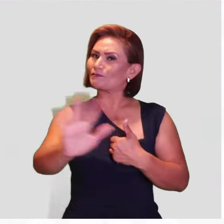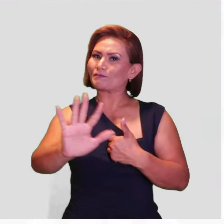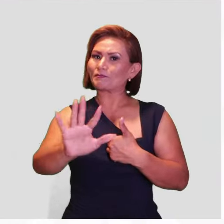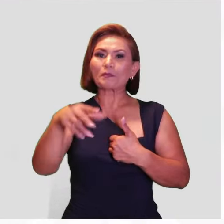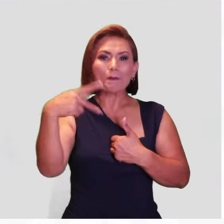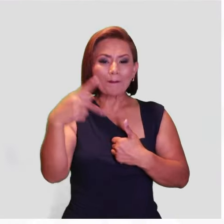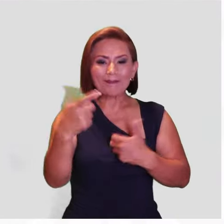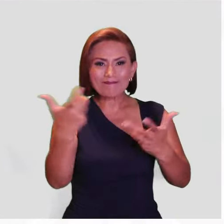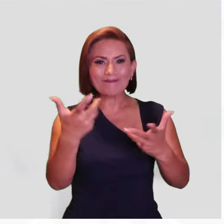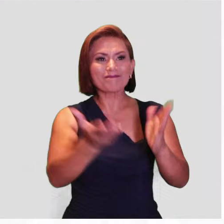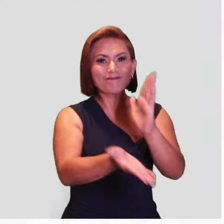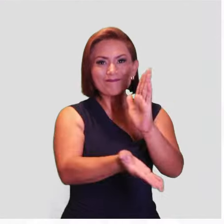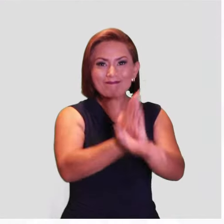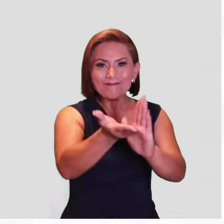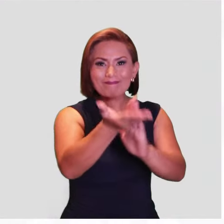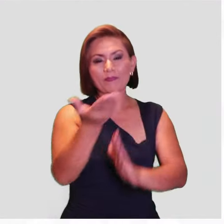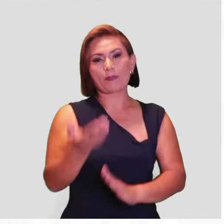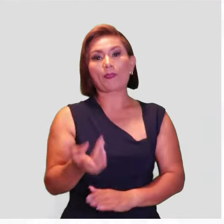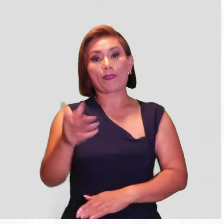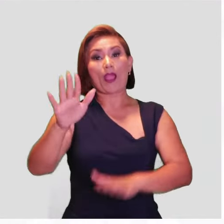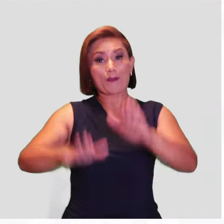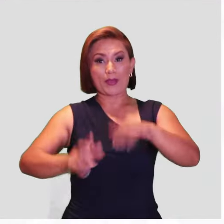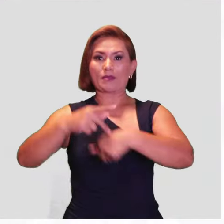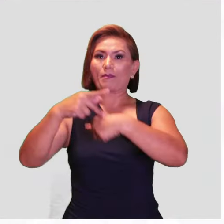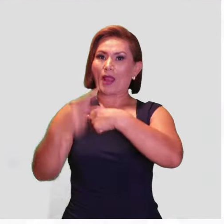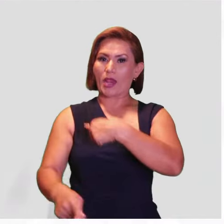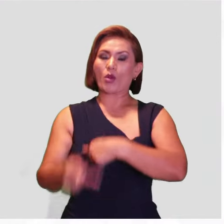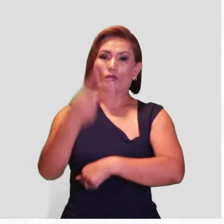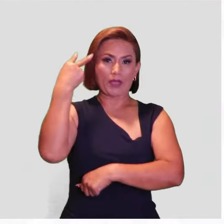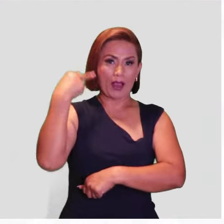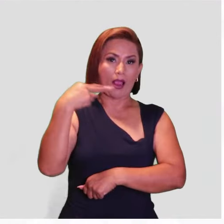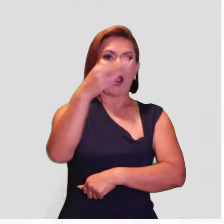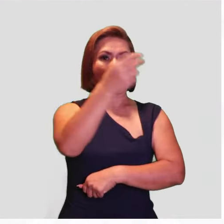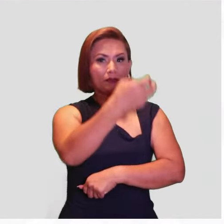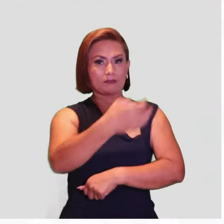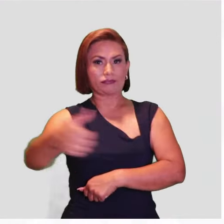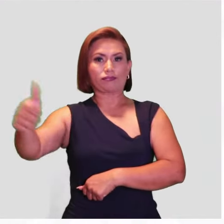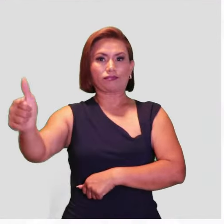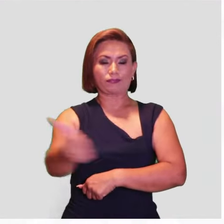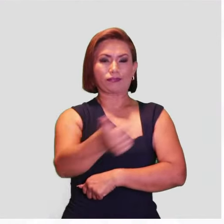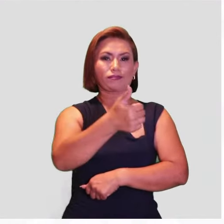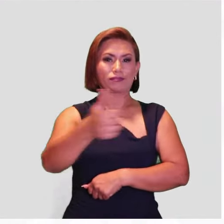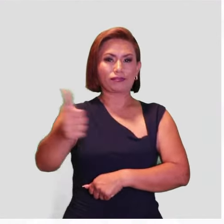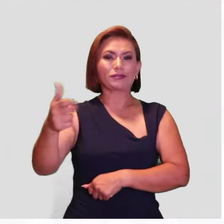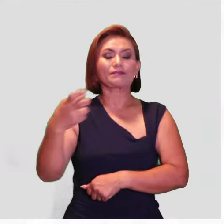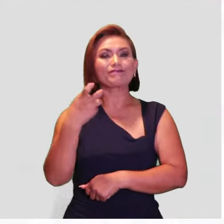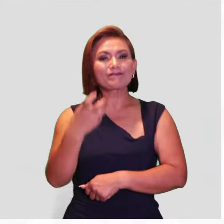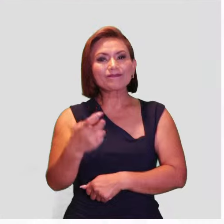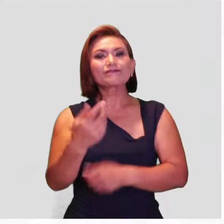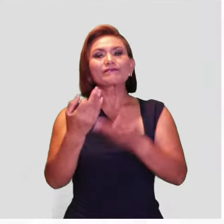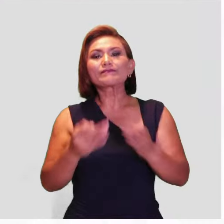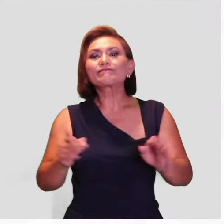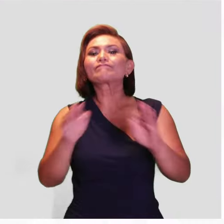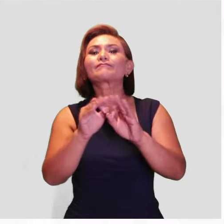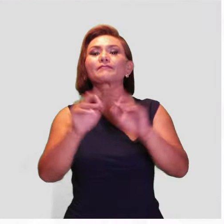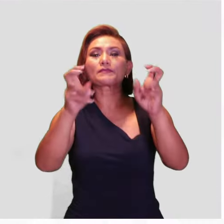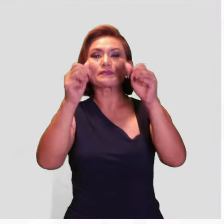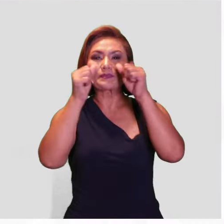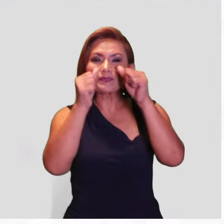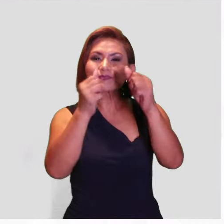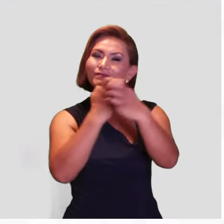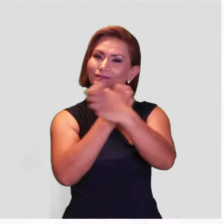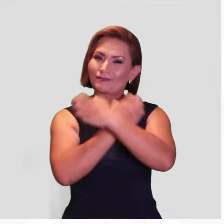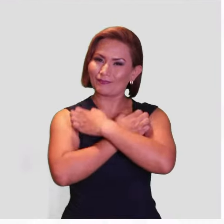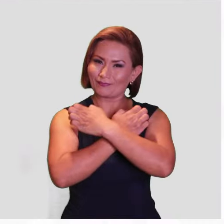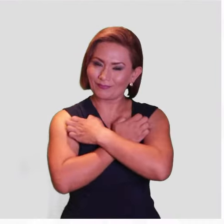Juan del Río y no poner en riesgo a su juventud. Es muy importante que ataquemos estos puntos de educación, porque